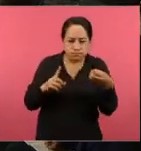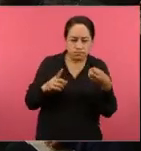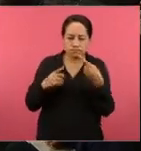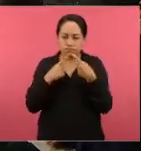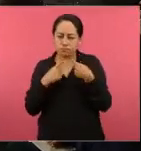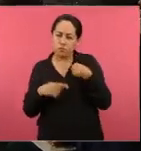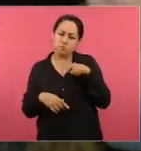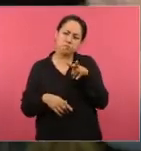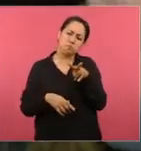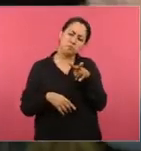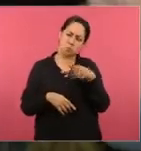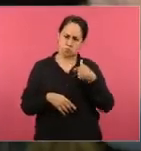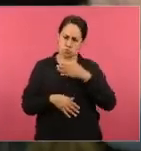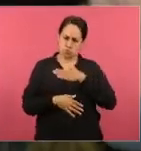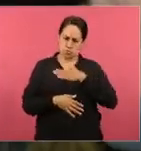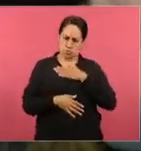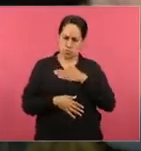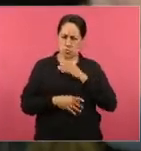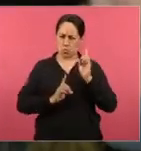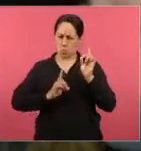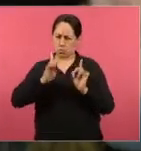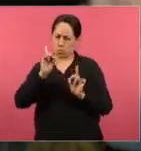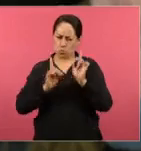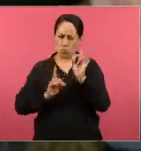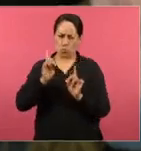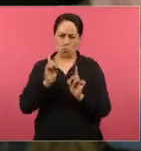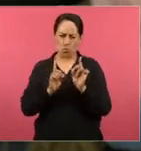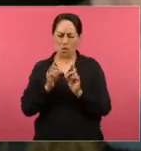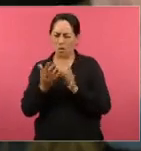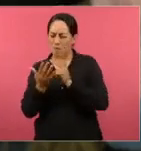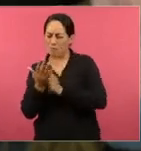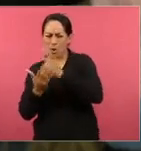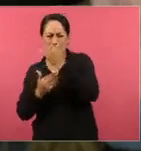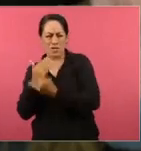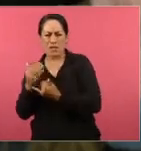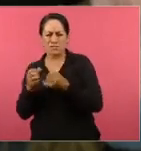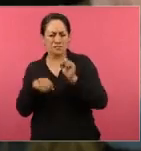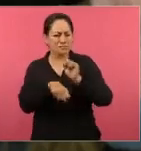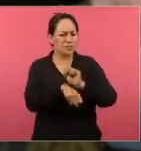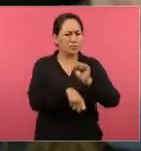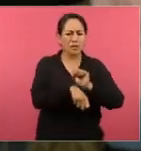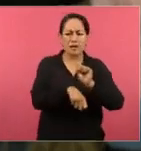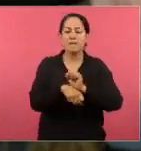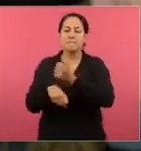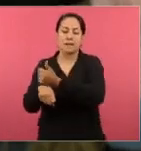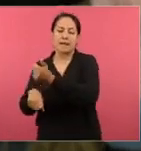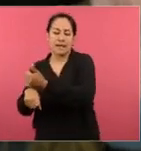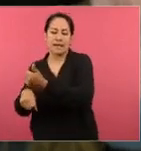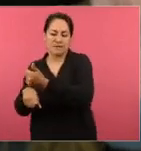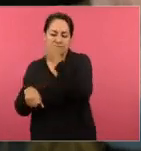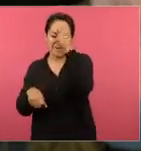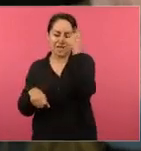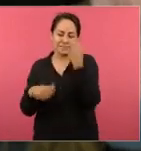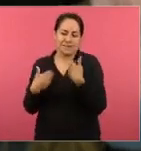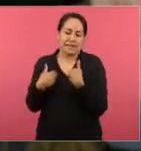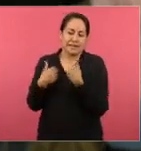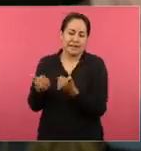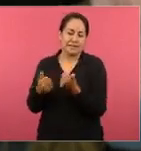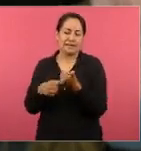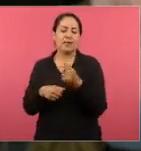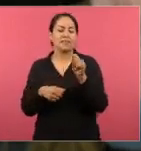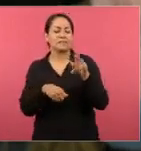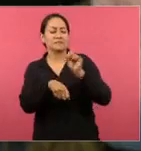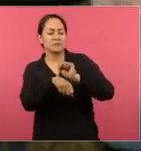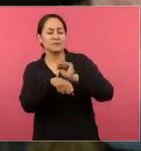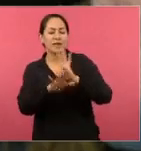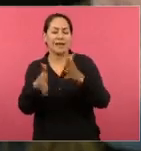mí personalmente me quedan varias dudas de cómo se van a aplicar los proyectos en secundaria, ¿no? Porque en las primarias era más fácil entenderlo, o incluso en las telesecundarias hay un maestro para todo